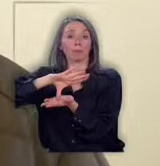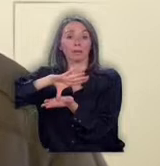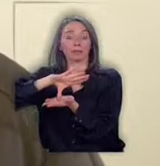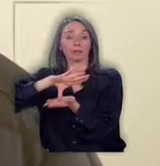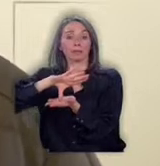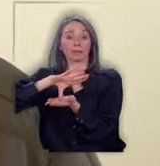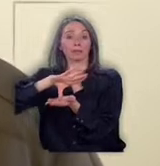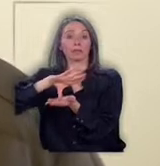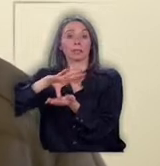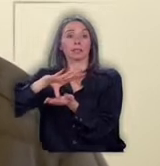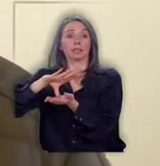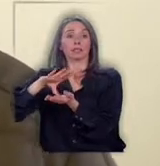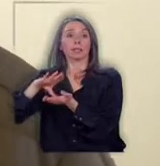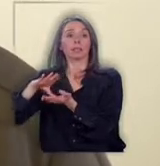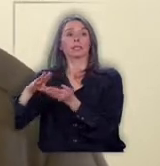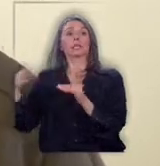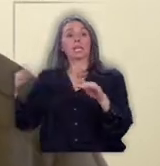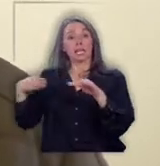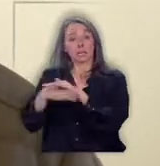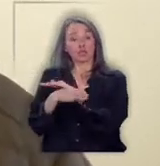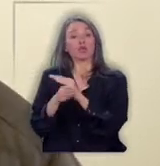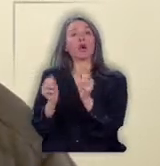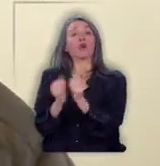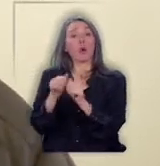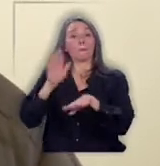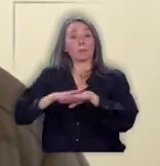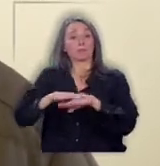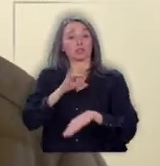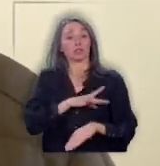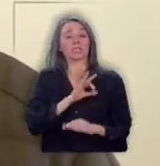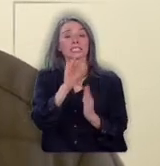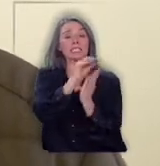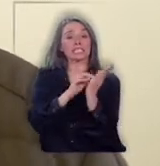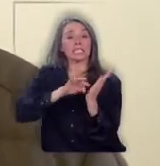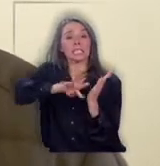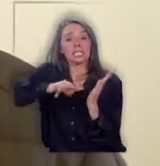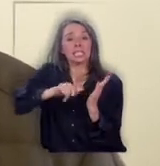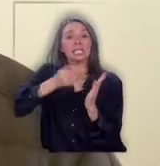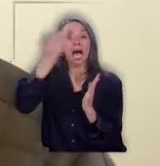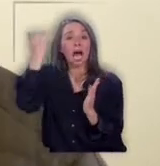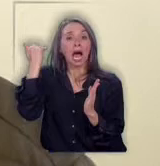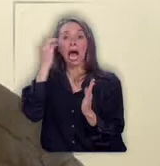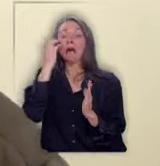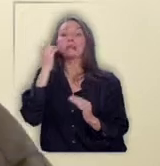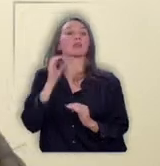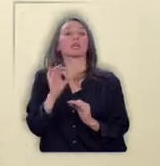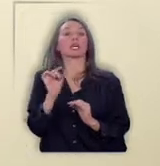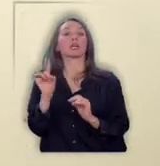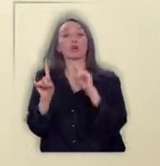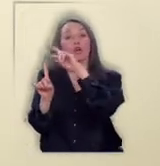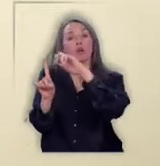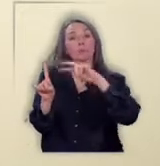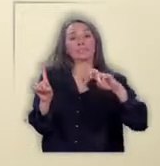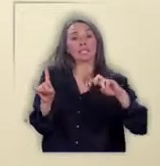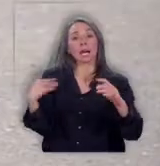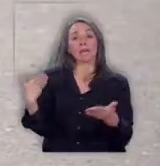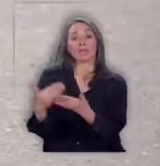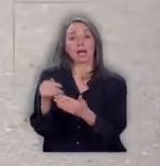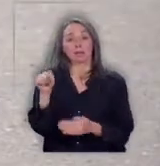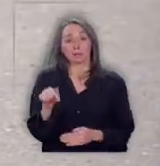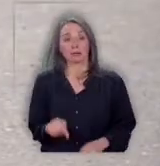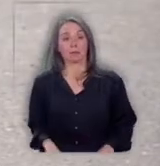tiene ingreso al país de manera formal no tenía antecedentes penales y tampoco era materia de investigación hasta el momento hasta el día de